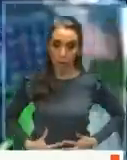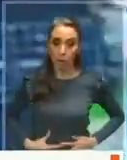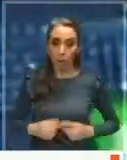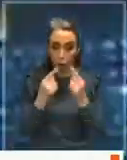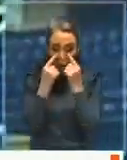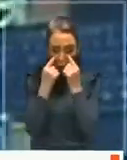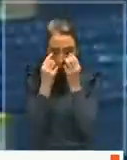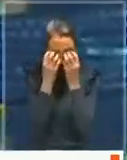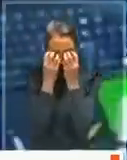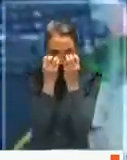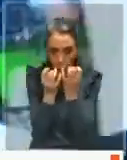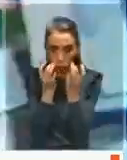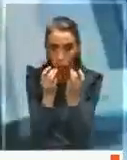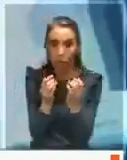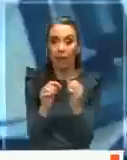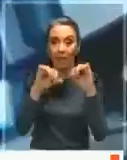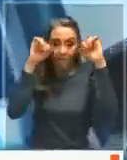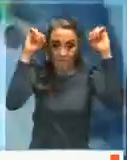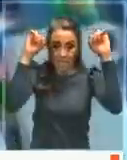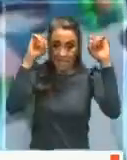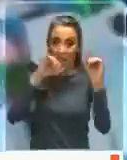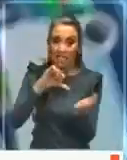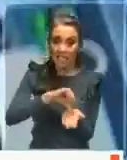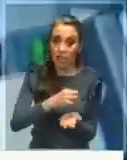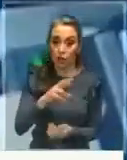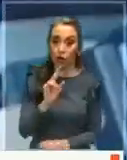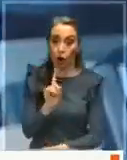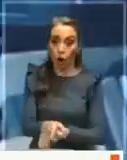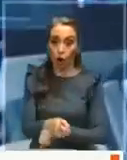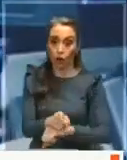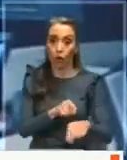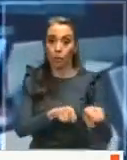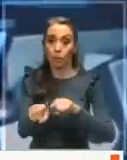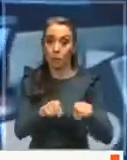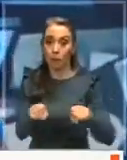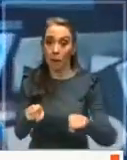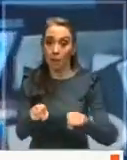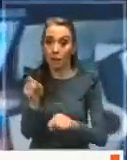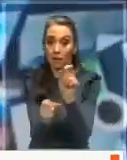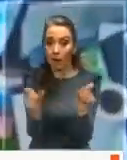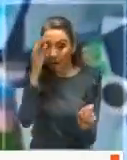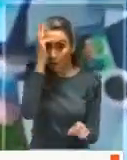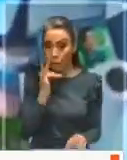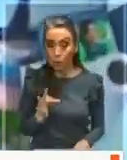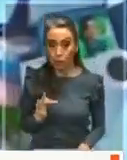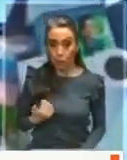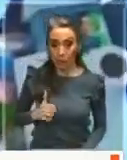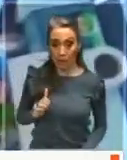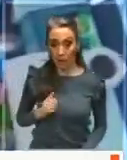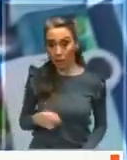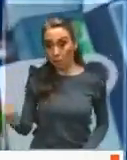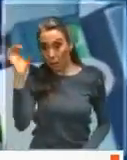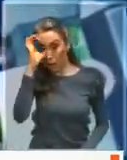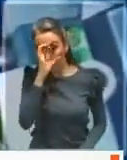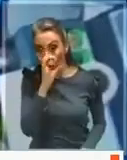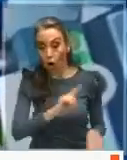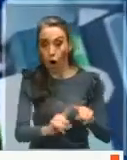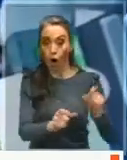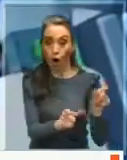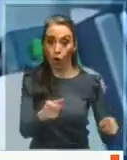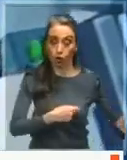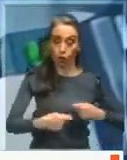ojos. Desde la Fiscalía Centro Norte dijeron que se ordenaron primeras diligencias a personal de la PDI. En todo caso, otros